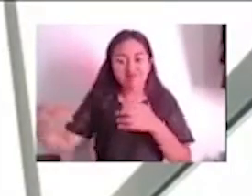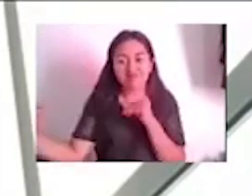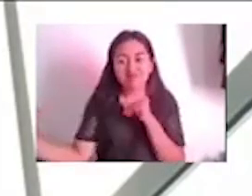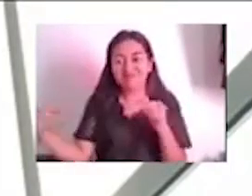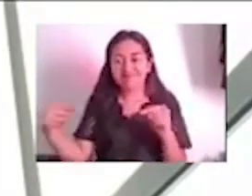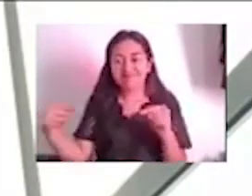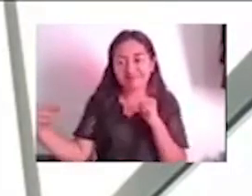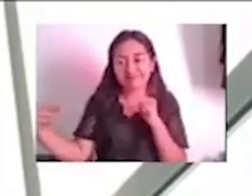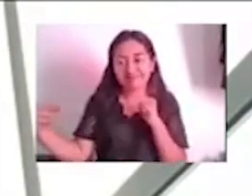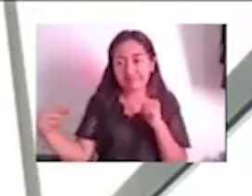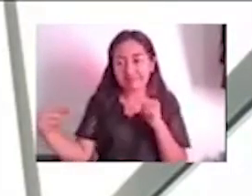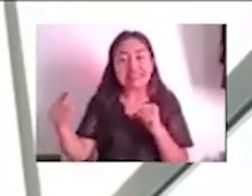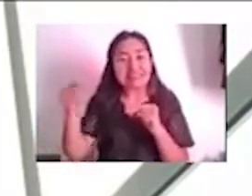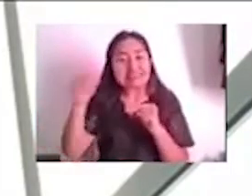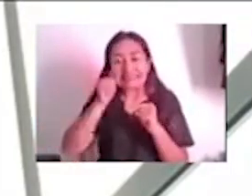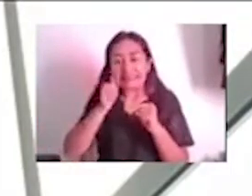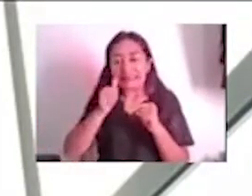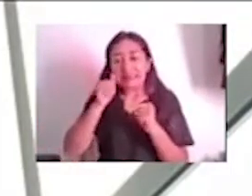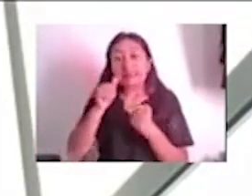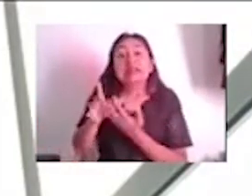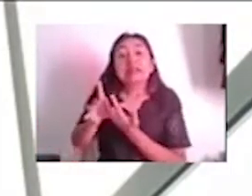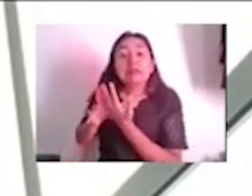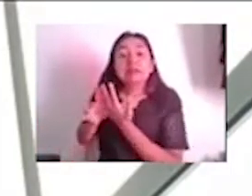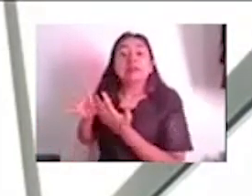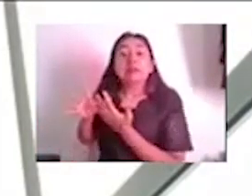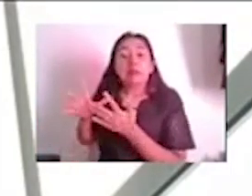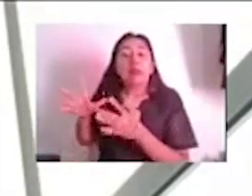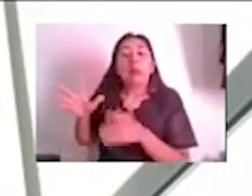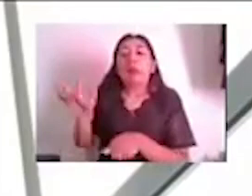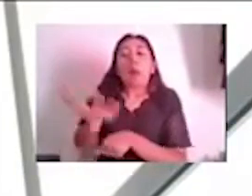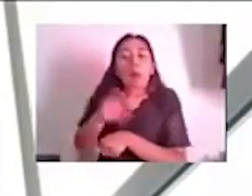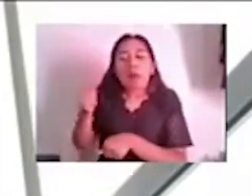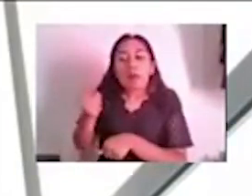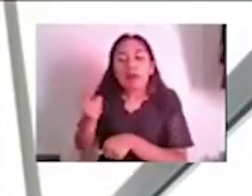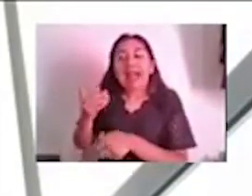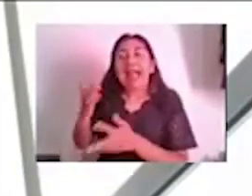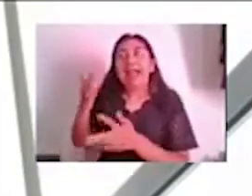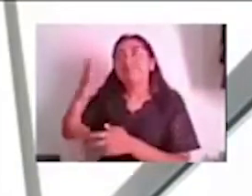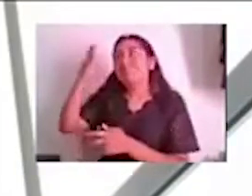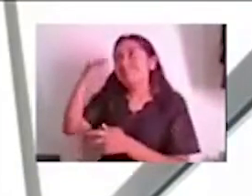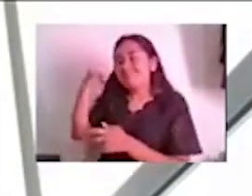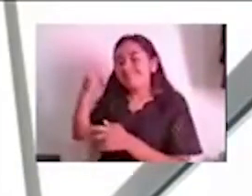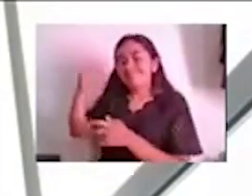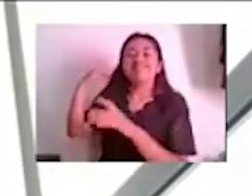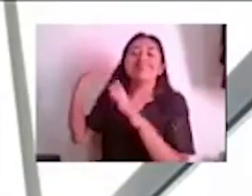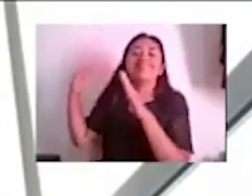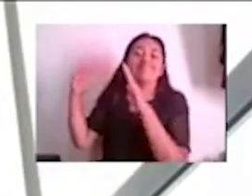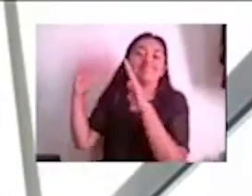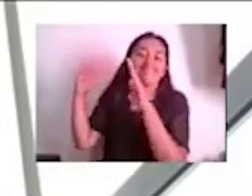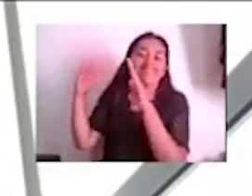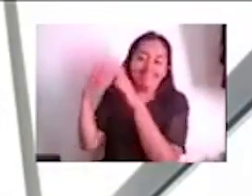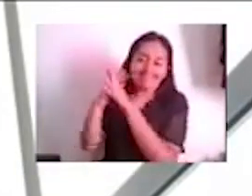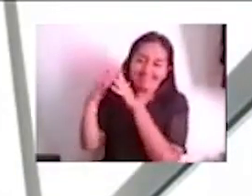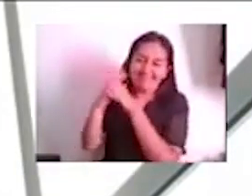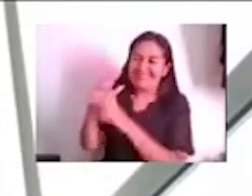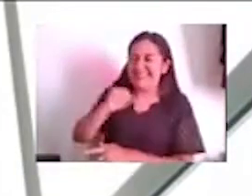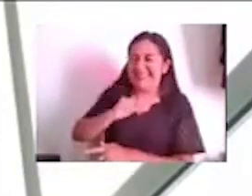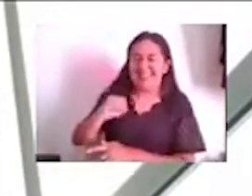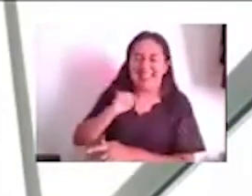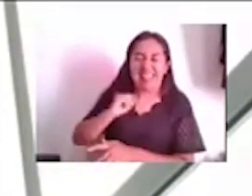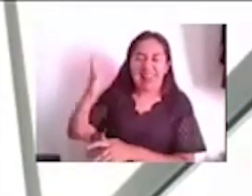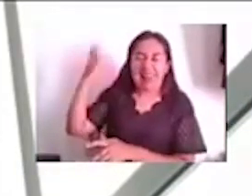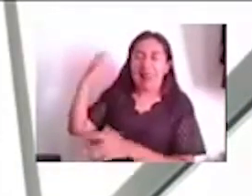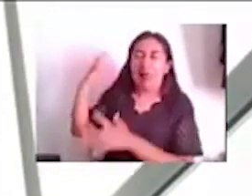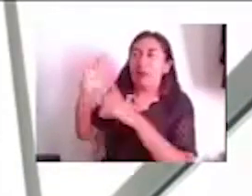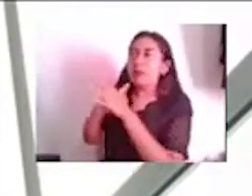de Moquiwitz, digamos, siempre se alude a ese recuerdo de algo sucedido siglos atrás donde